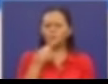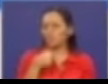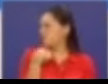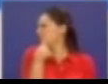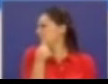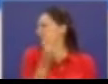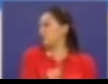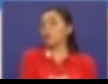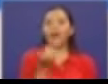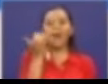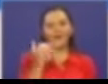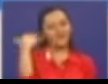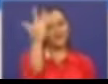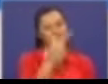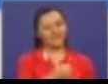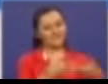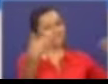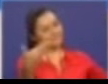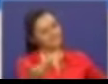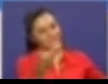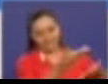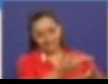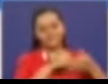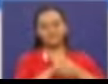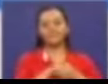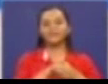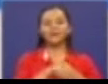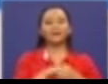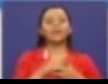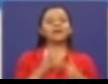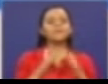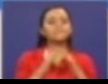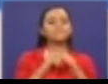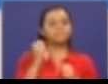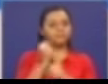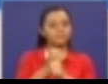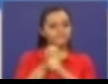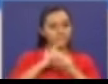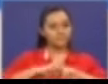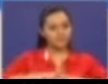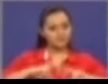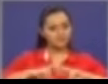lo público es lo más hermoso del barrio, ¿verdad? Labores de investigación, sigamos.